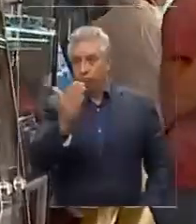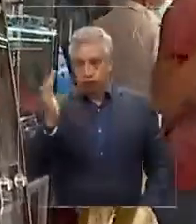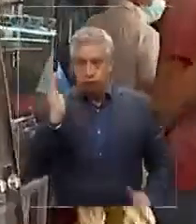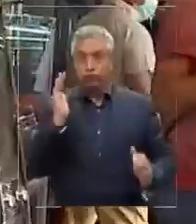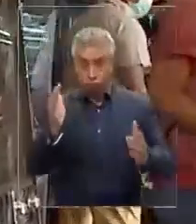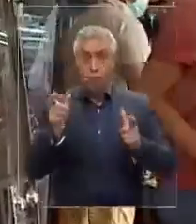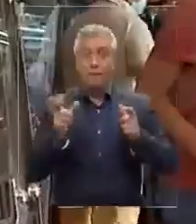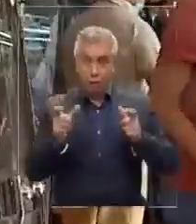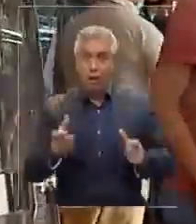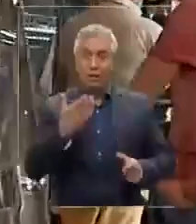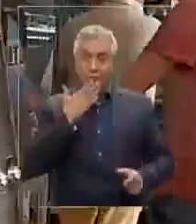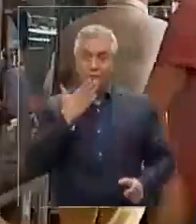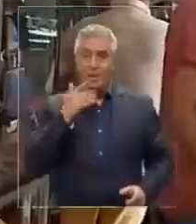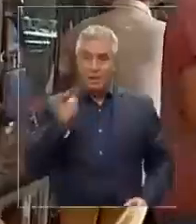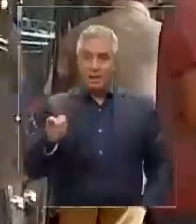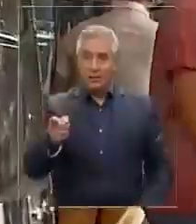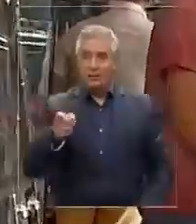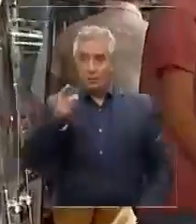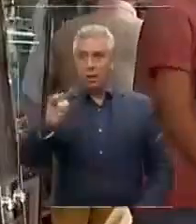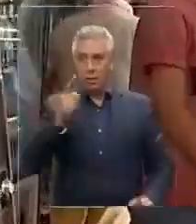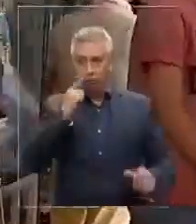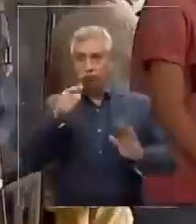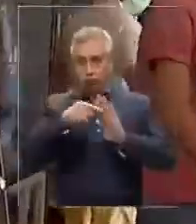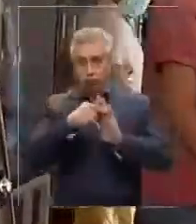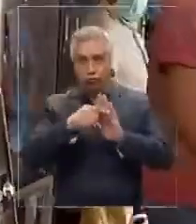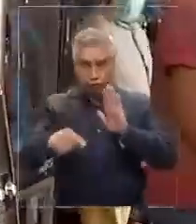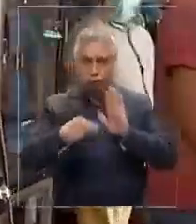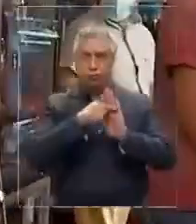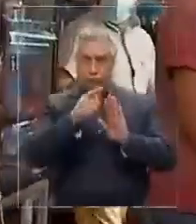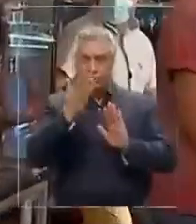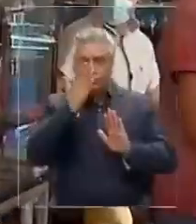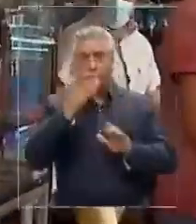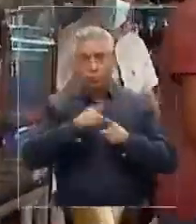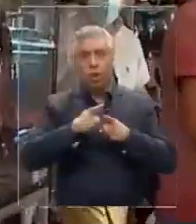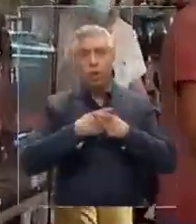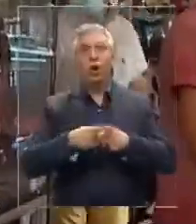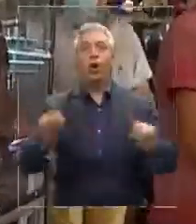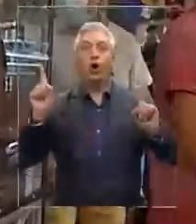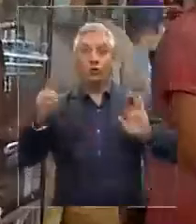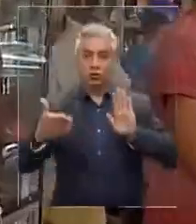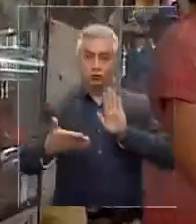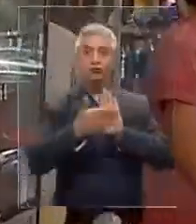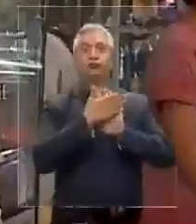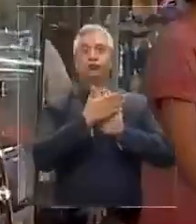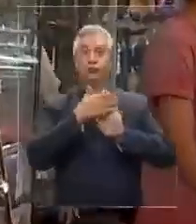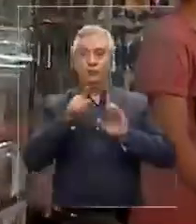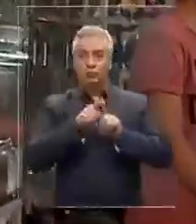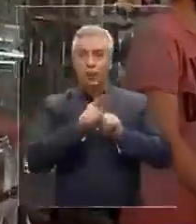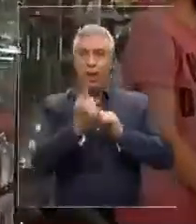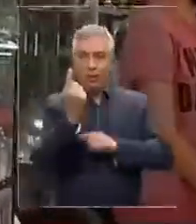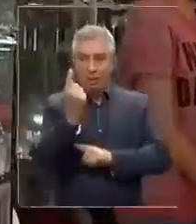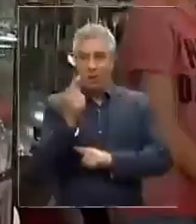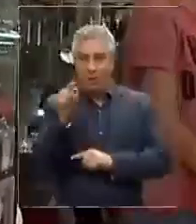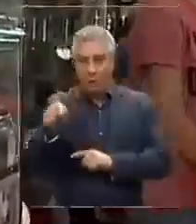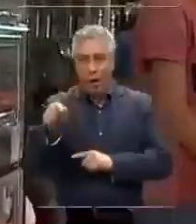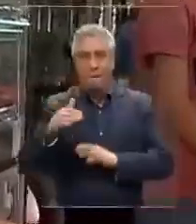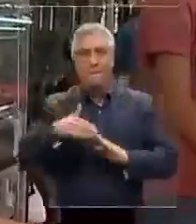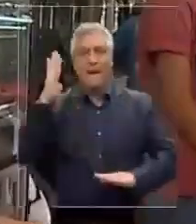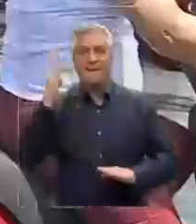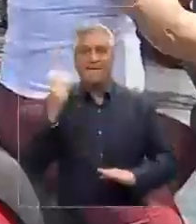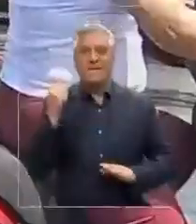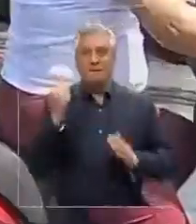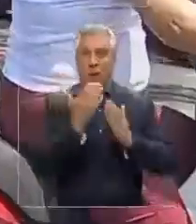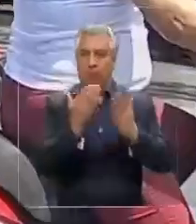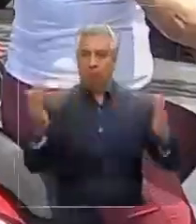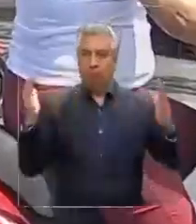bastante. Si bien te vas a topar con esto y también vas a tener otra reacción juntamente como la antena, pero esto es mayor